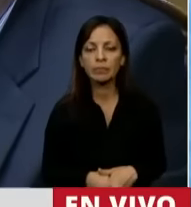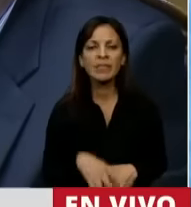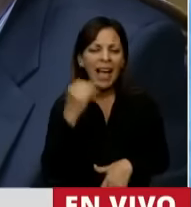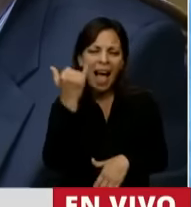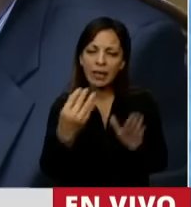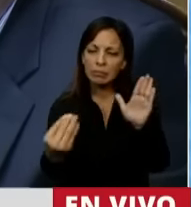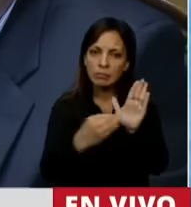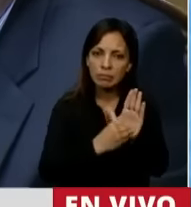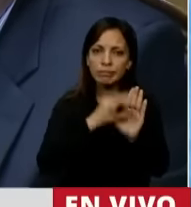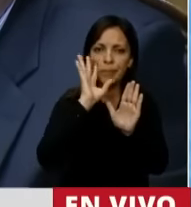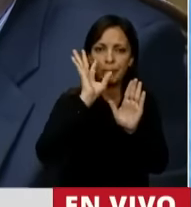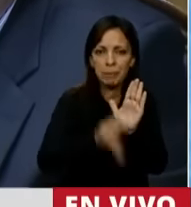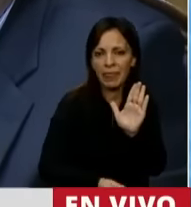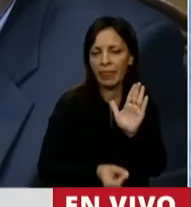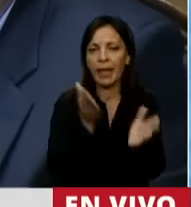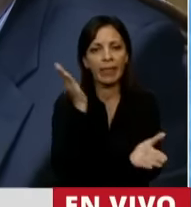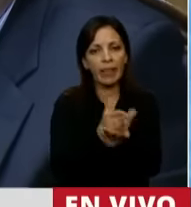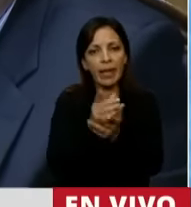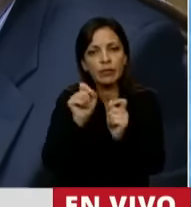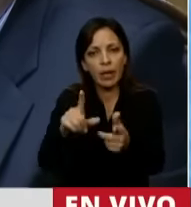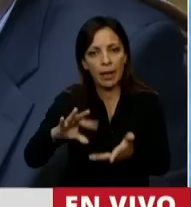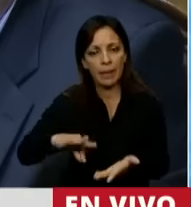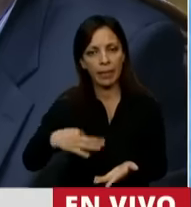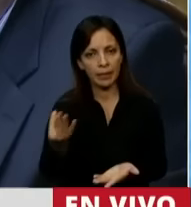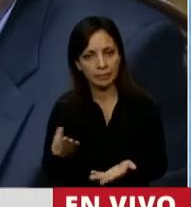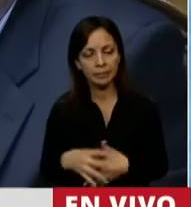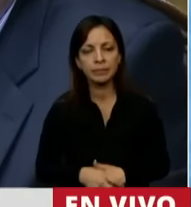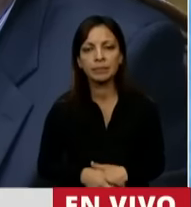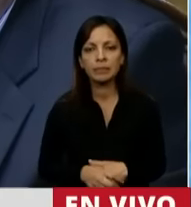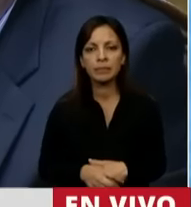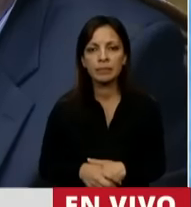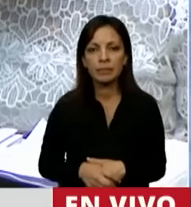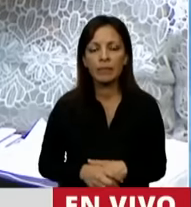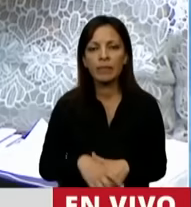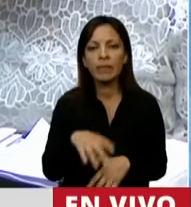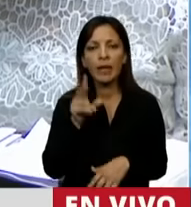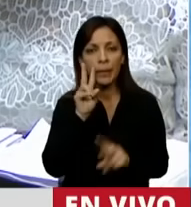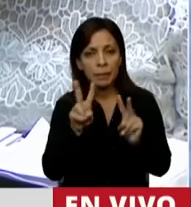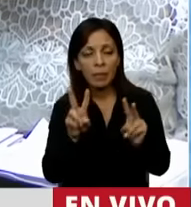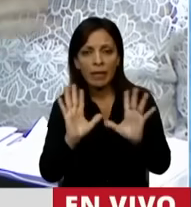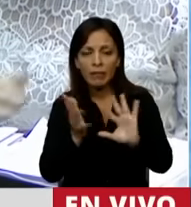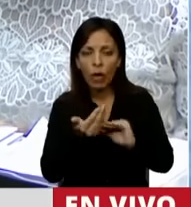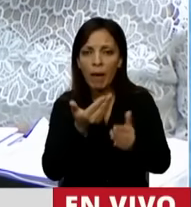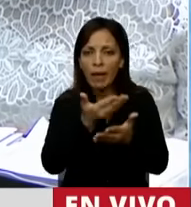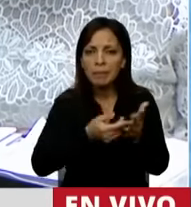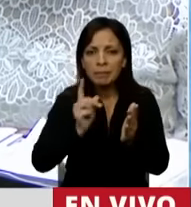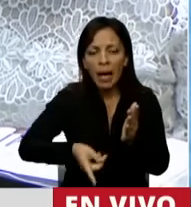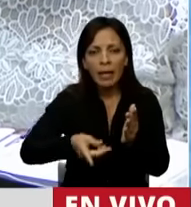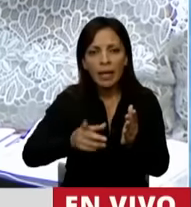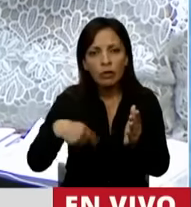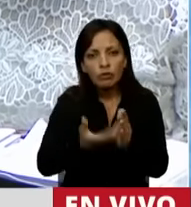y rotundamente reconocido este derecho a la vida. Como vemos, semejante mandato esencial no se